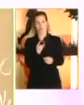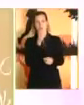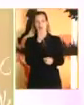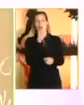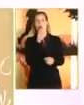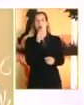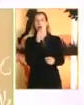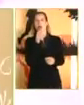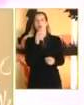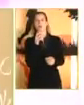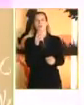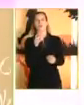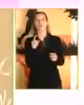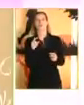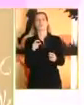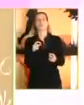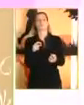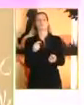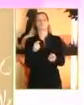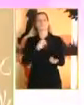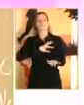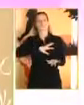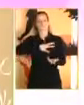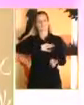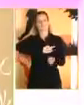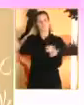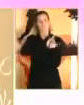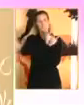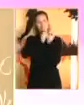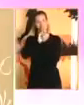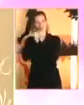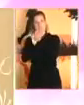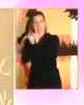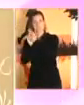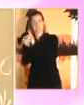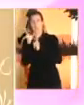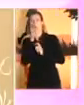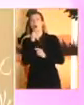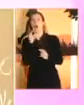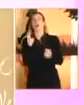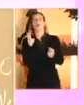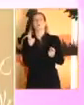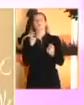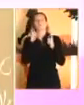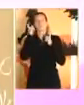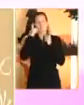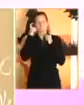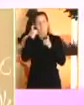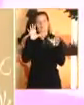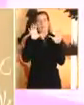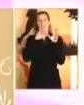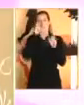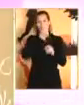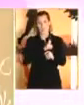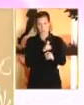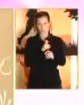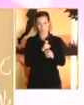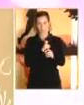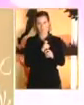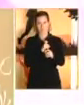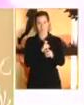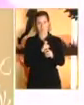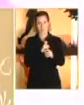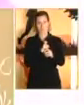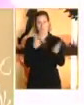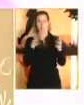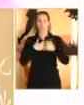ser tecnología y se va mejorando con el tiempo. Es cierto que ahora mismo tienen una duración, pues unos 10 años, sí que puede durar. No es que dejen de